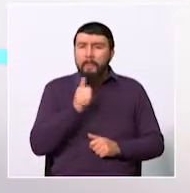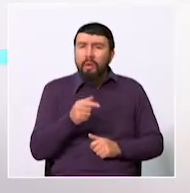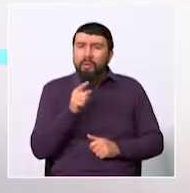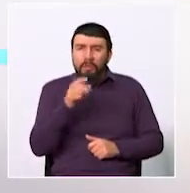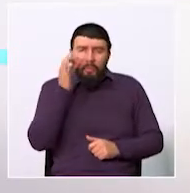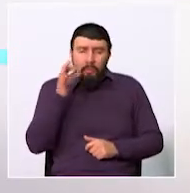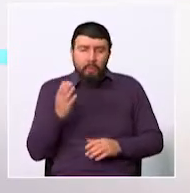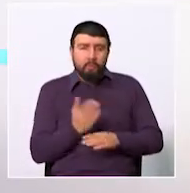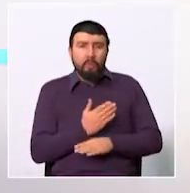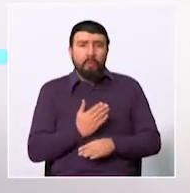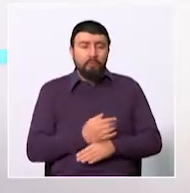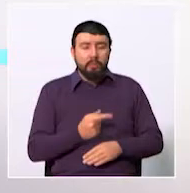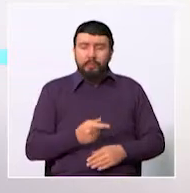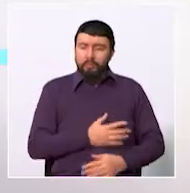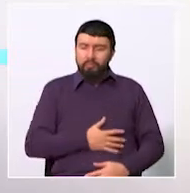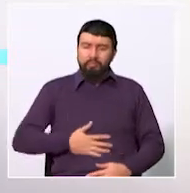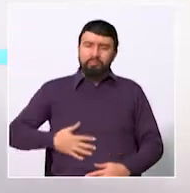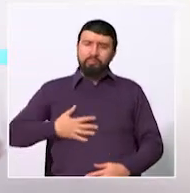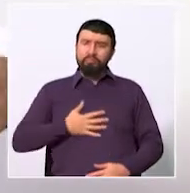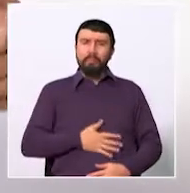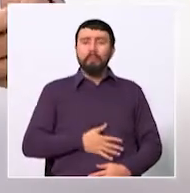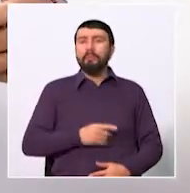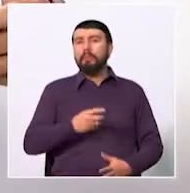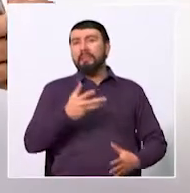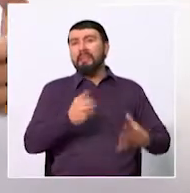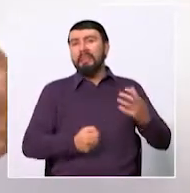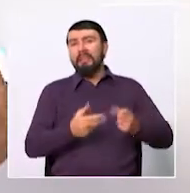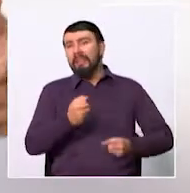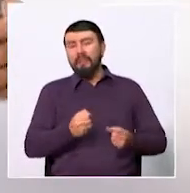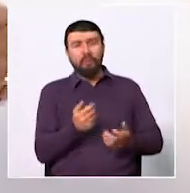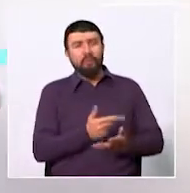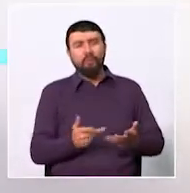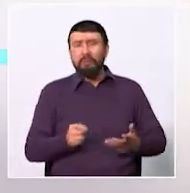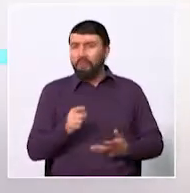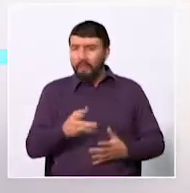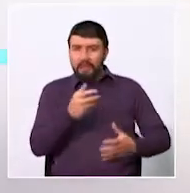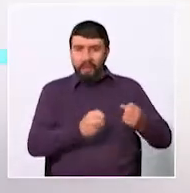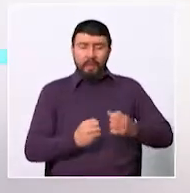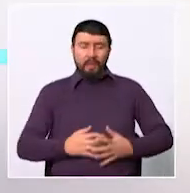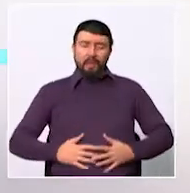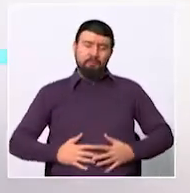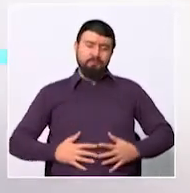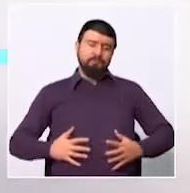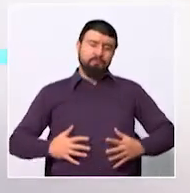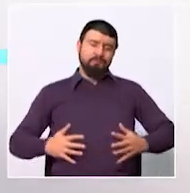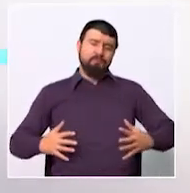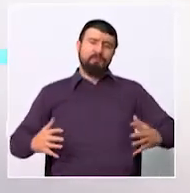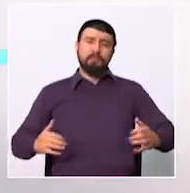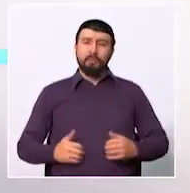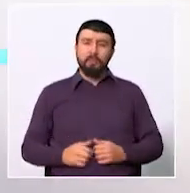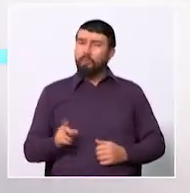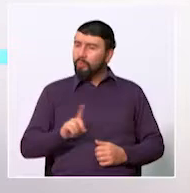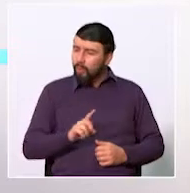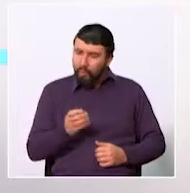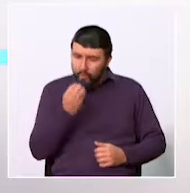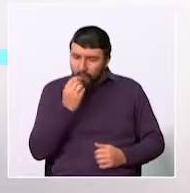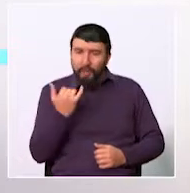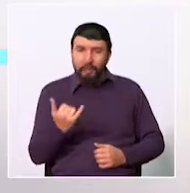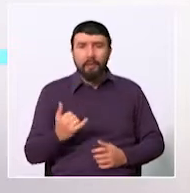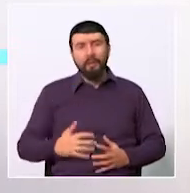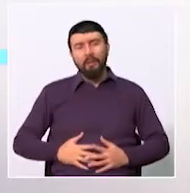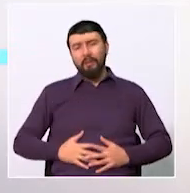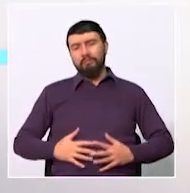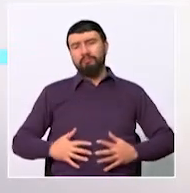su problema intestinal los lácteos se hinchas que se revientan no consuman lácteos